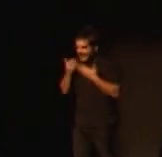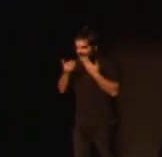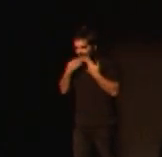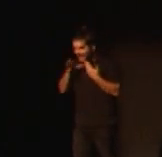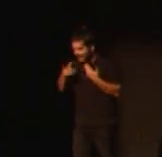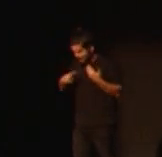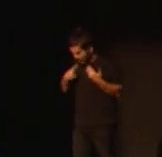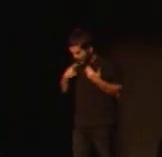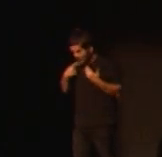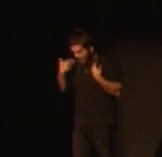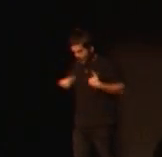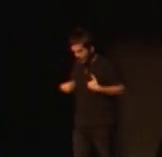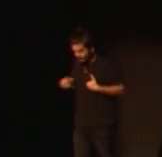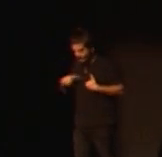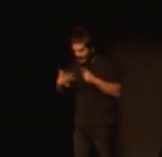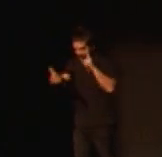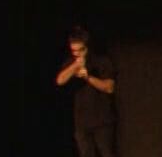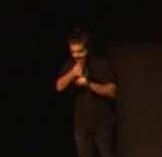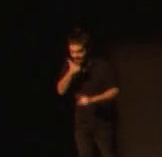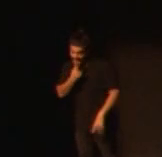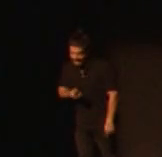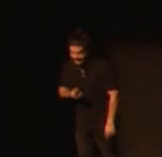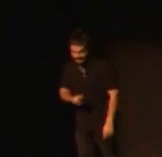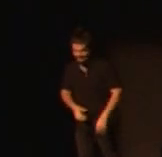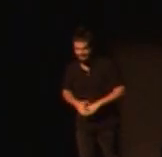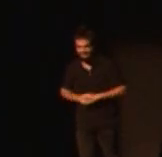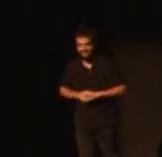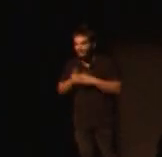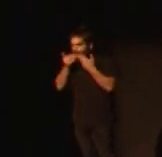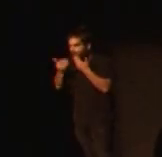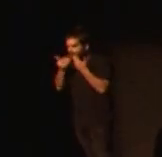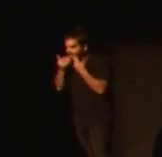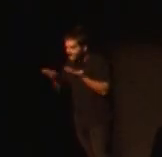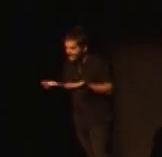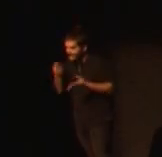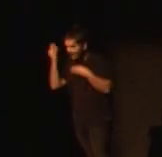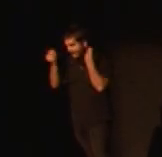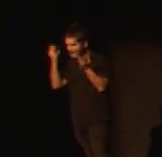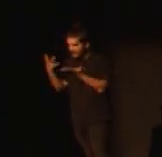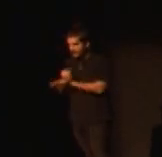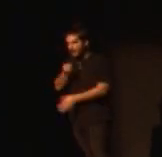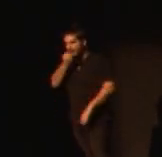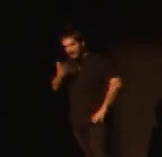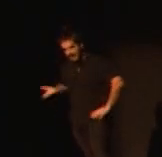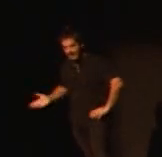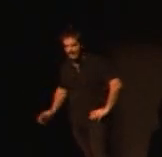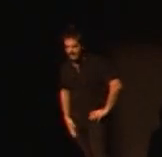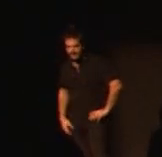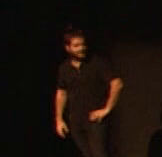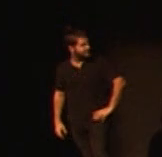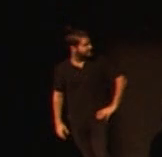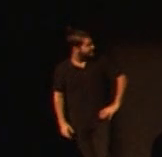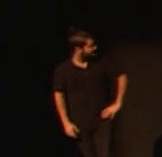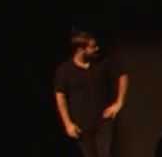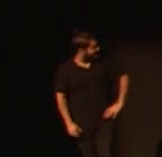enseguida te tengo bichea. Claro. Muchísimas gracias. Es que de verdad, pensando en todo. Cabéis los dos, ¿eh? Cuidado.